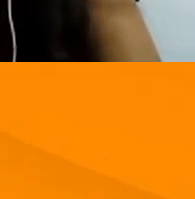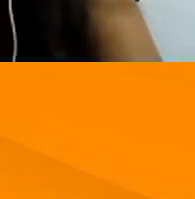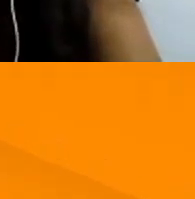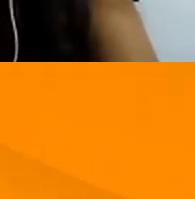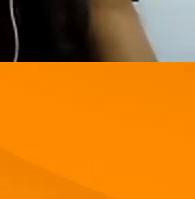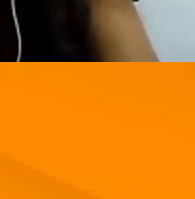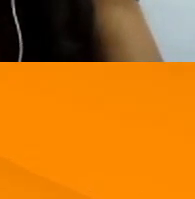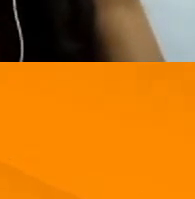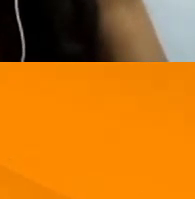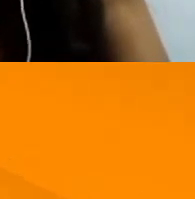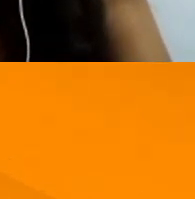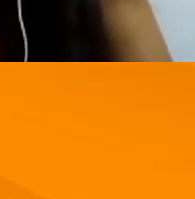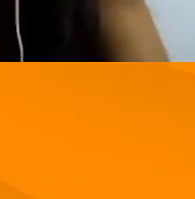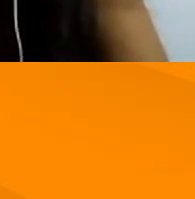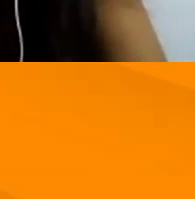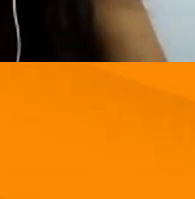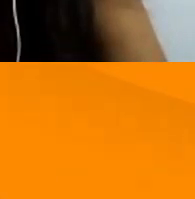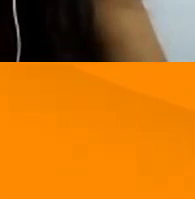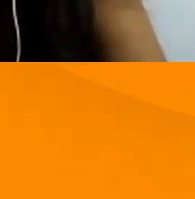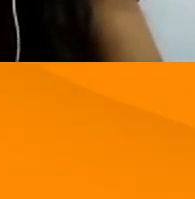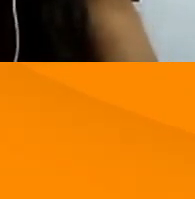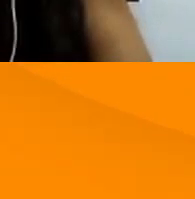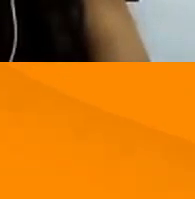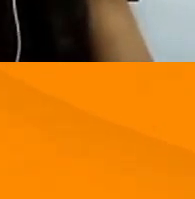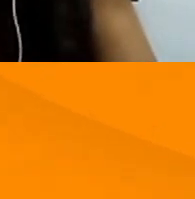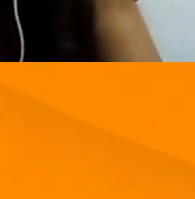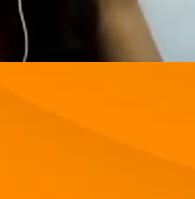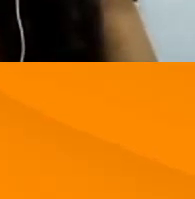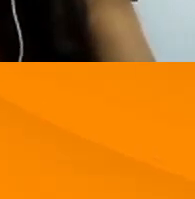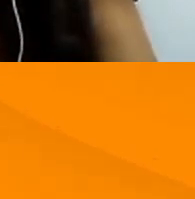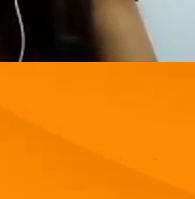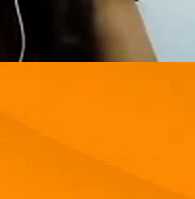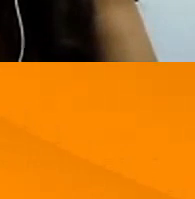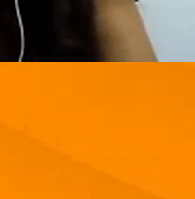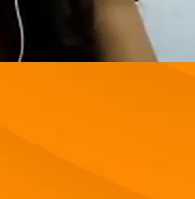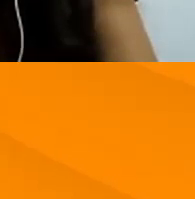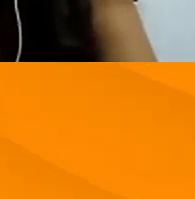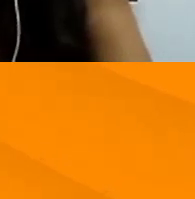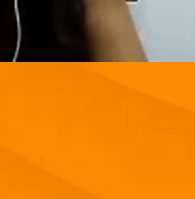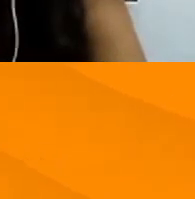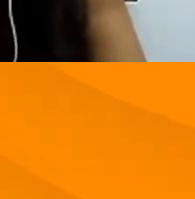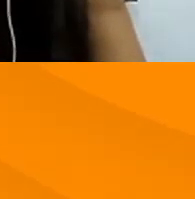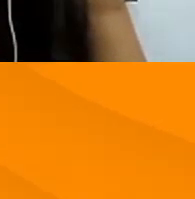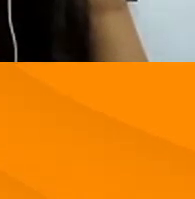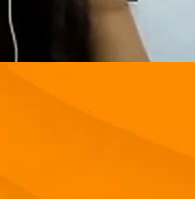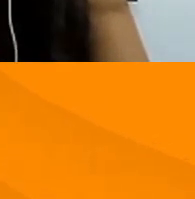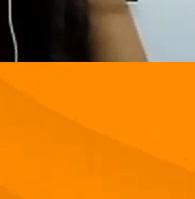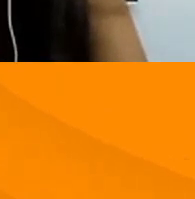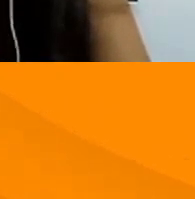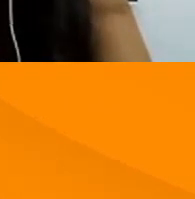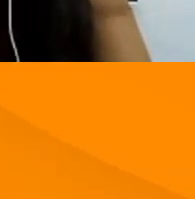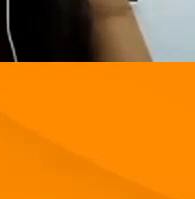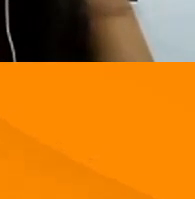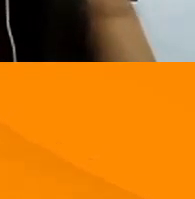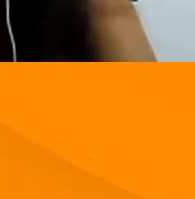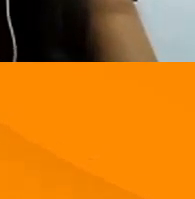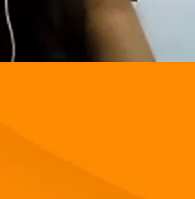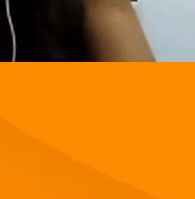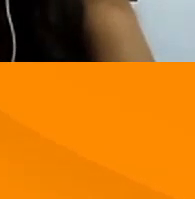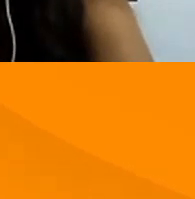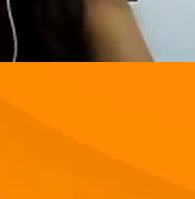Identificar aquello que es importante para ti. Familia, tus animales, tus